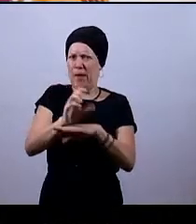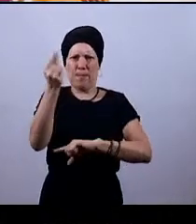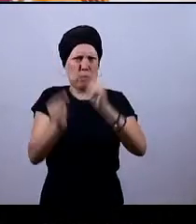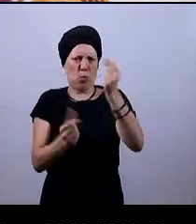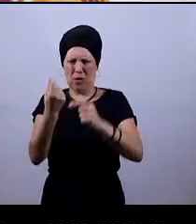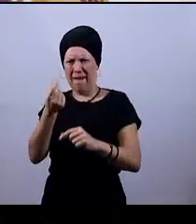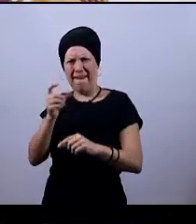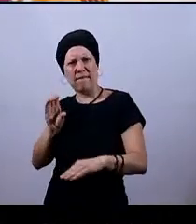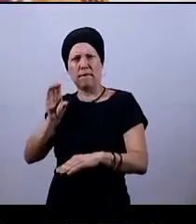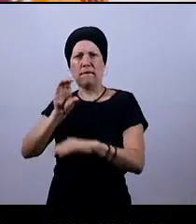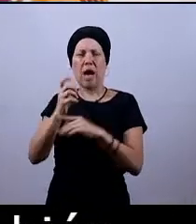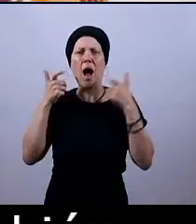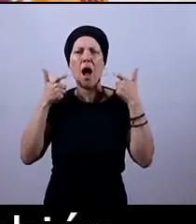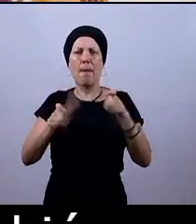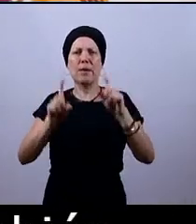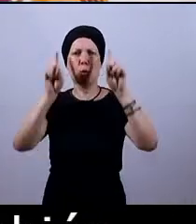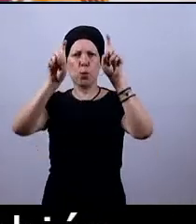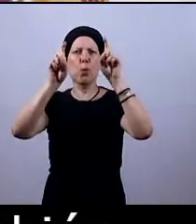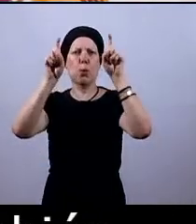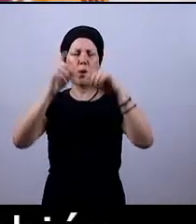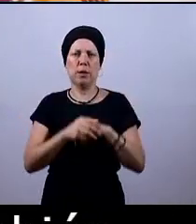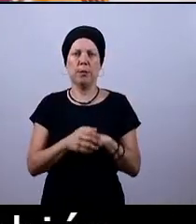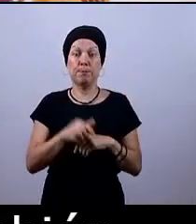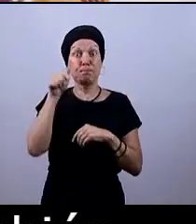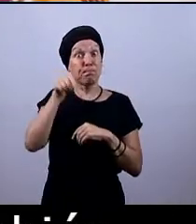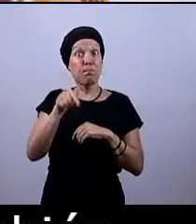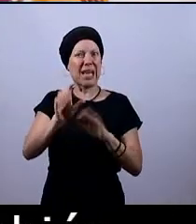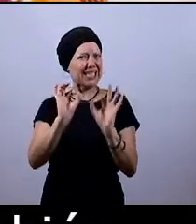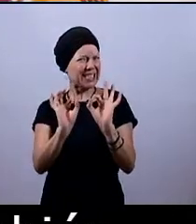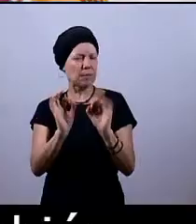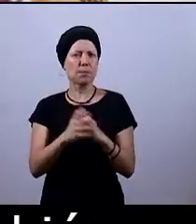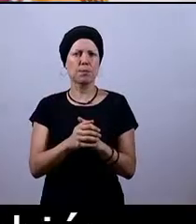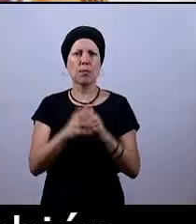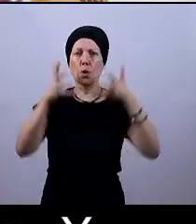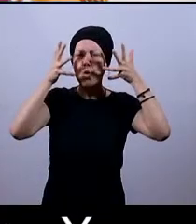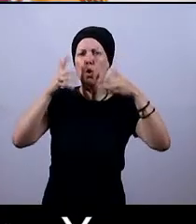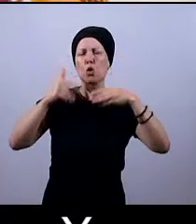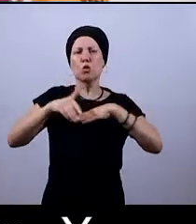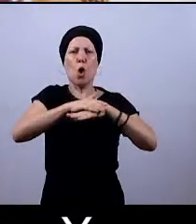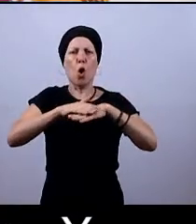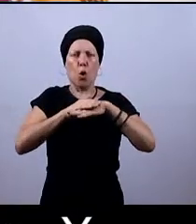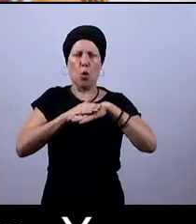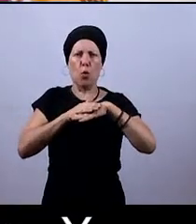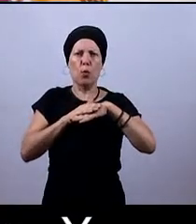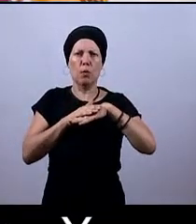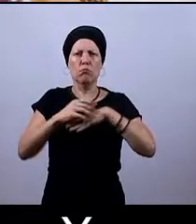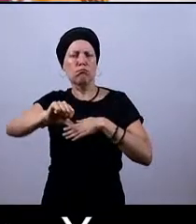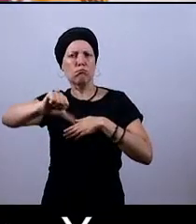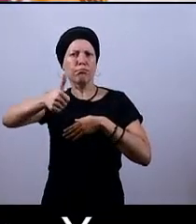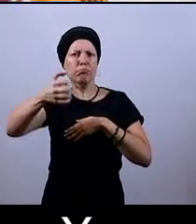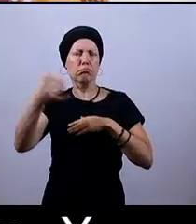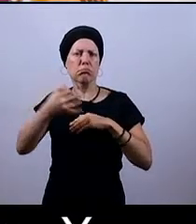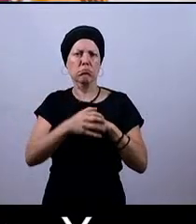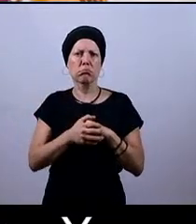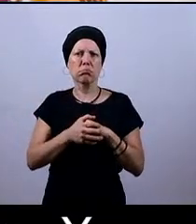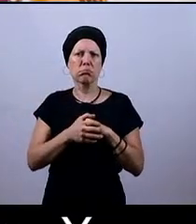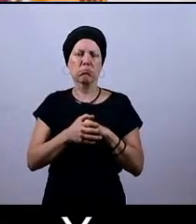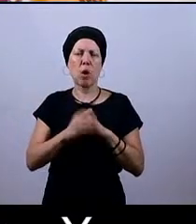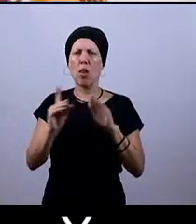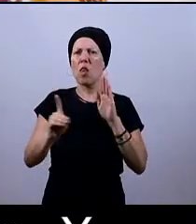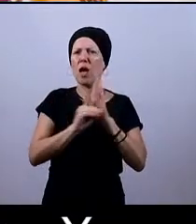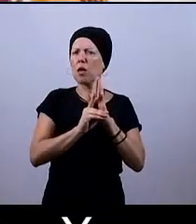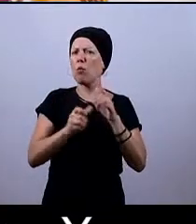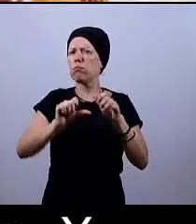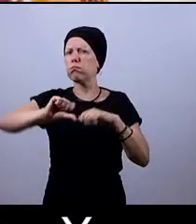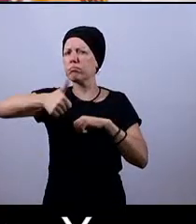presupuestarias en el ámbito educativo. Y aquí, en concreto, el Consejo de Gobierno ha aprobado un decreto, el